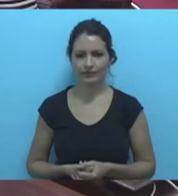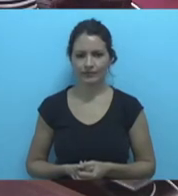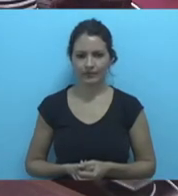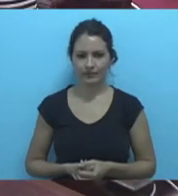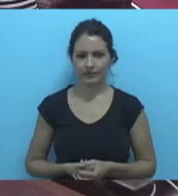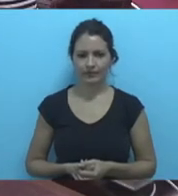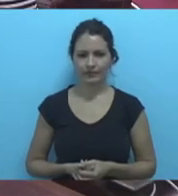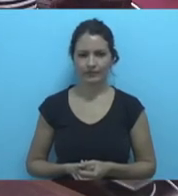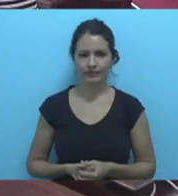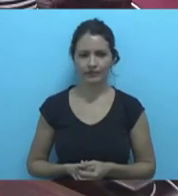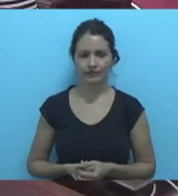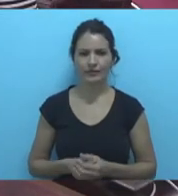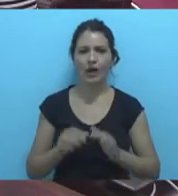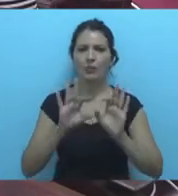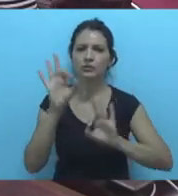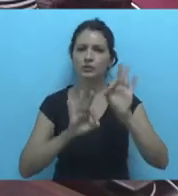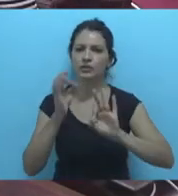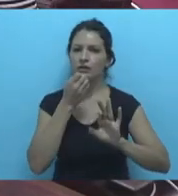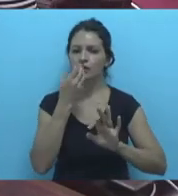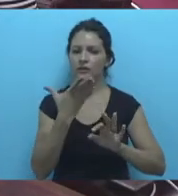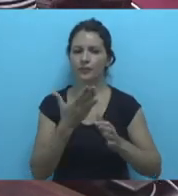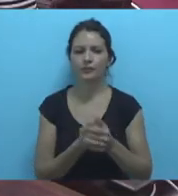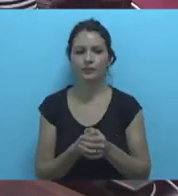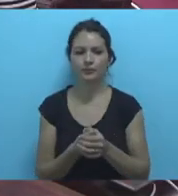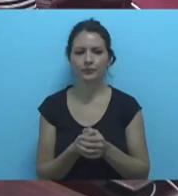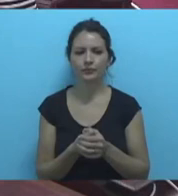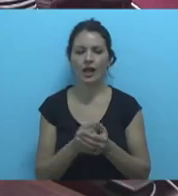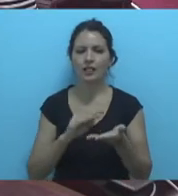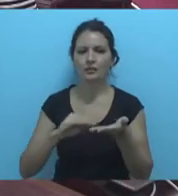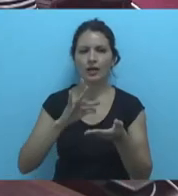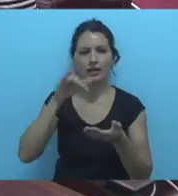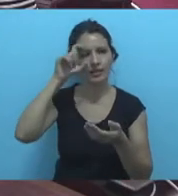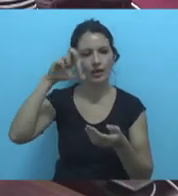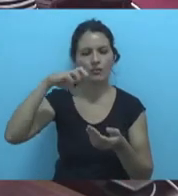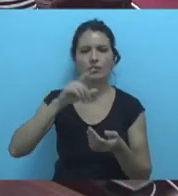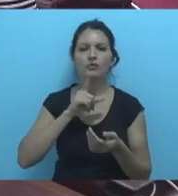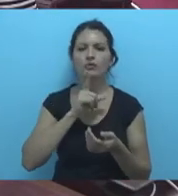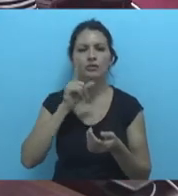disculpas. Se votó, sí. Proyecto de declaración, diputada de Ponti,